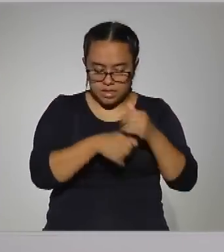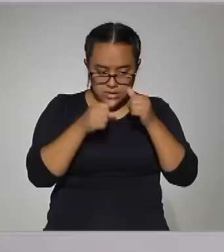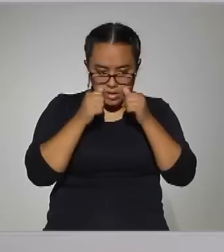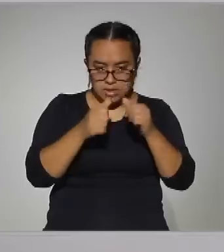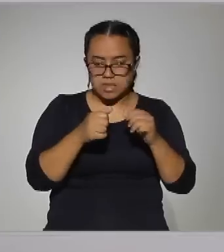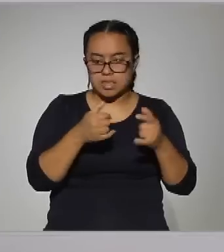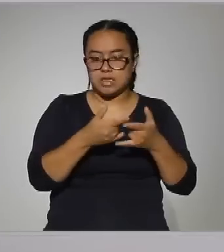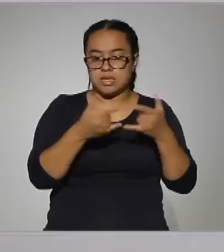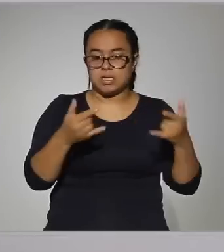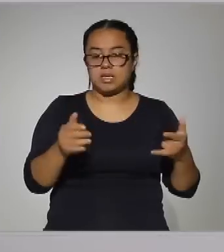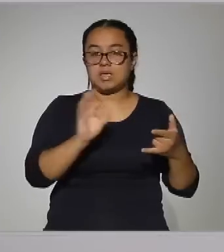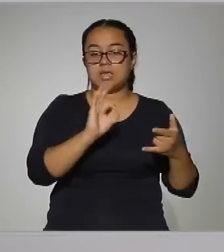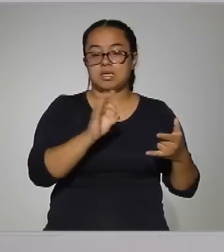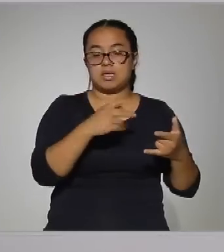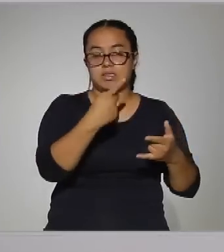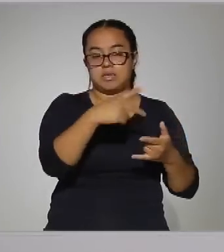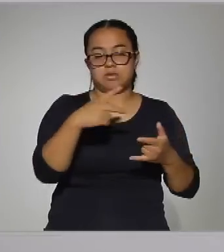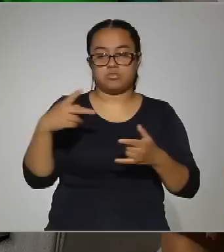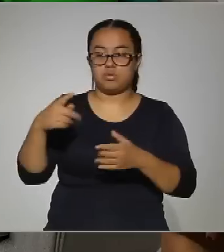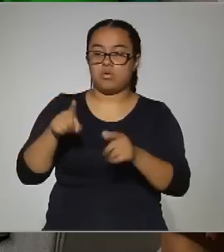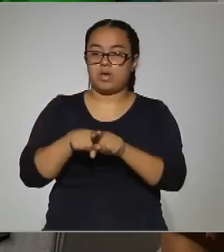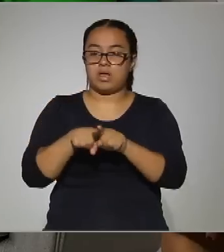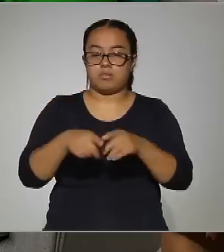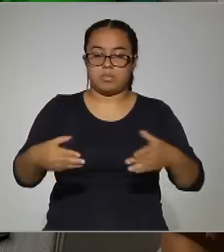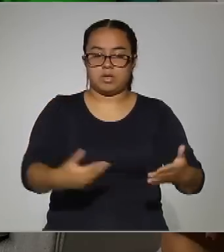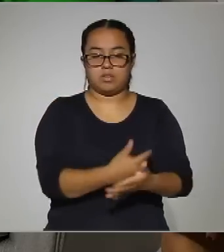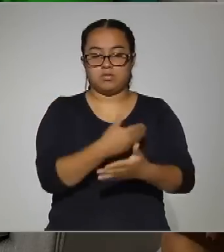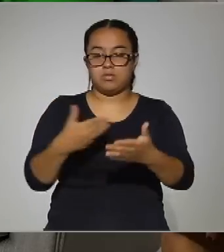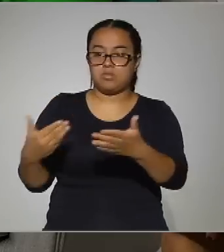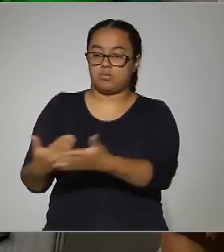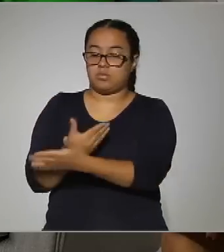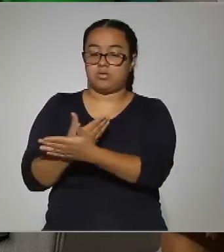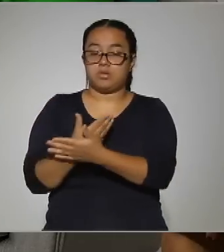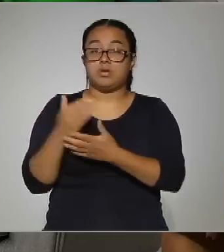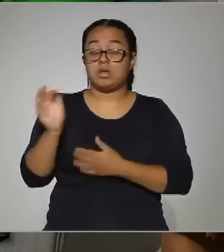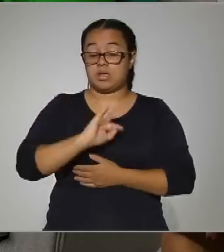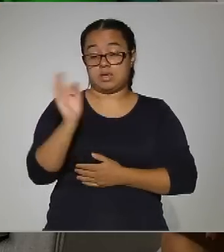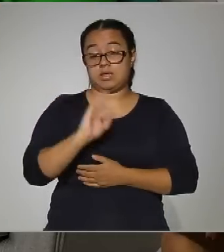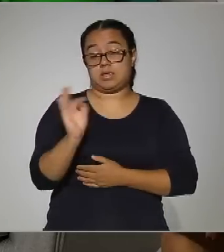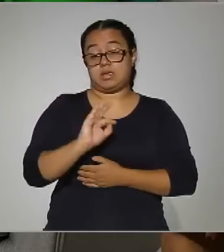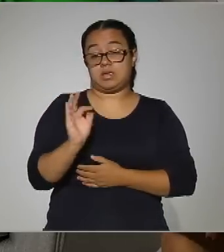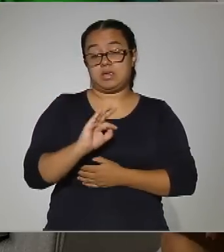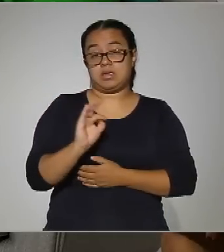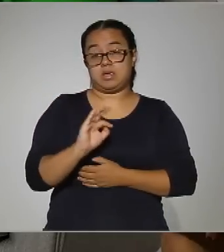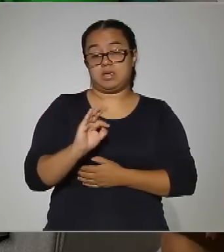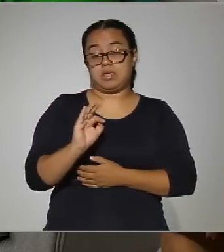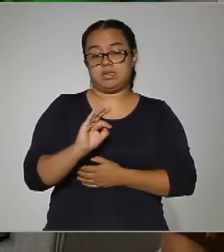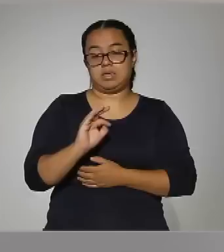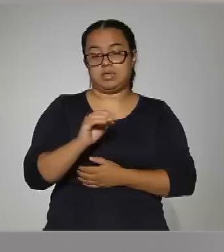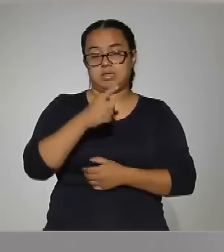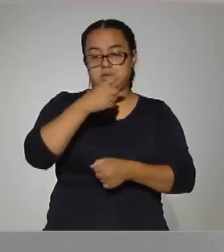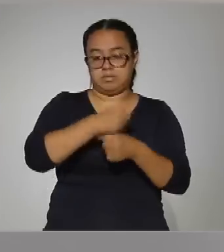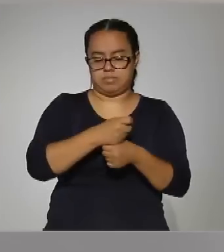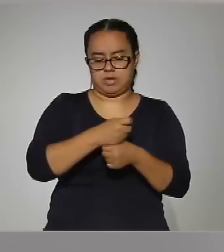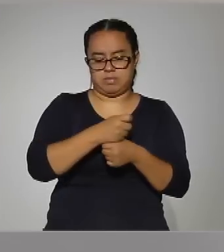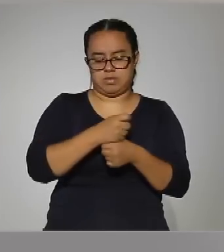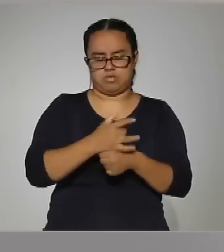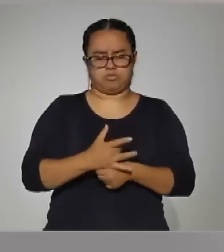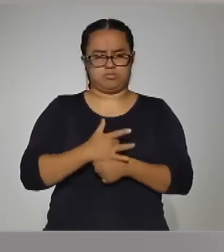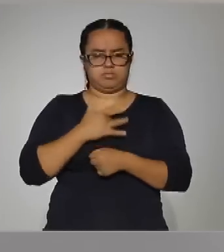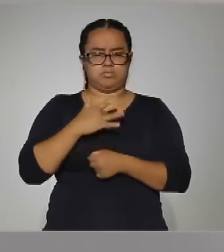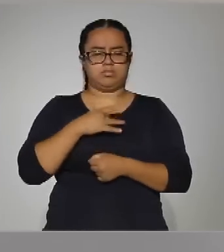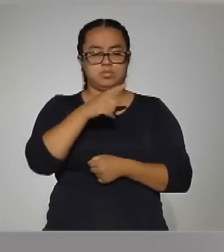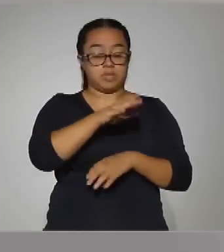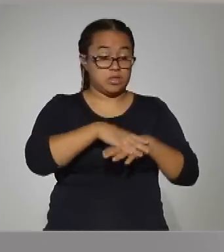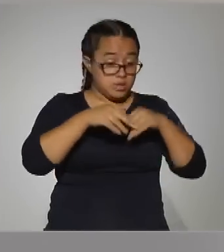queda conectado con el nacimiento de los hermanos, ¿no? Que de pronto pudo haber habido un momento primero y constitutivo, donde era